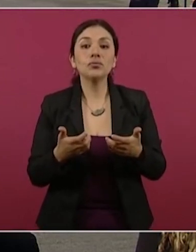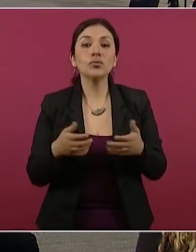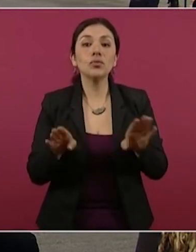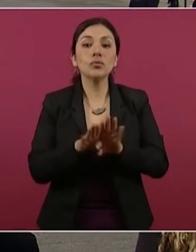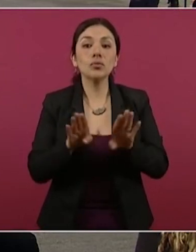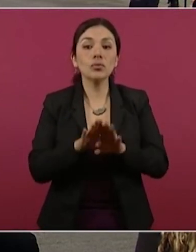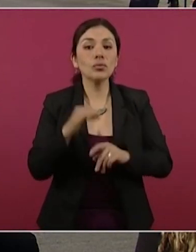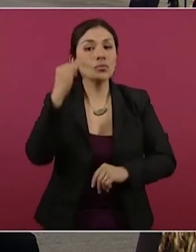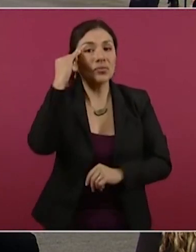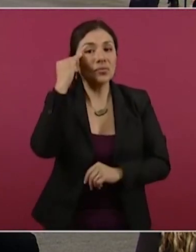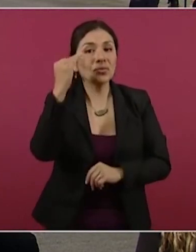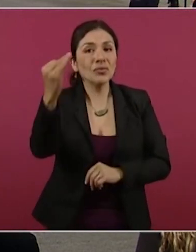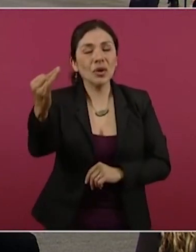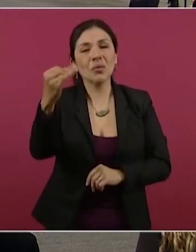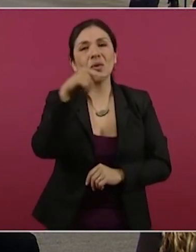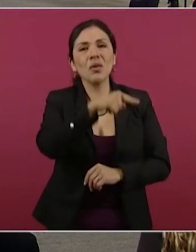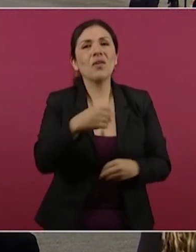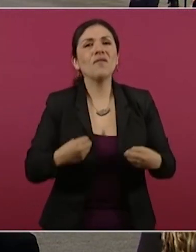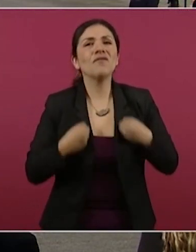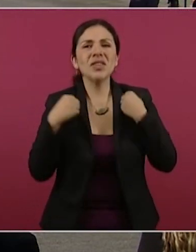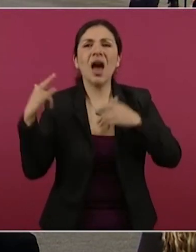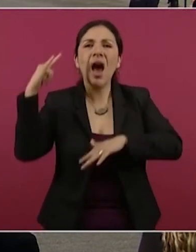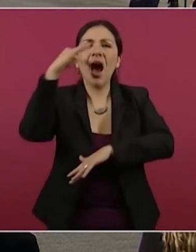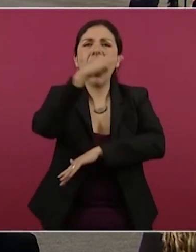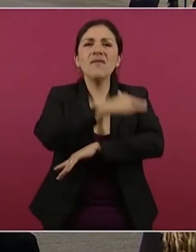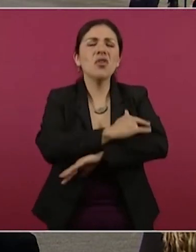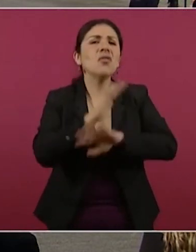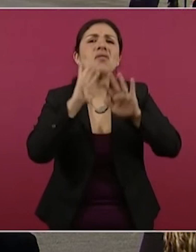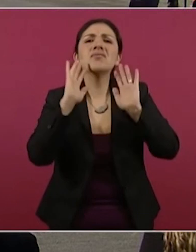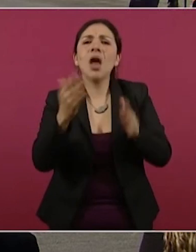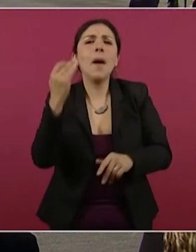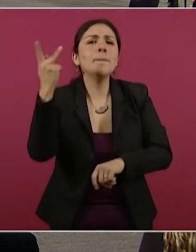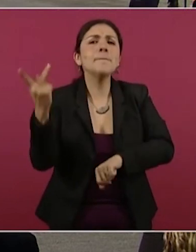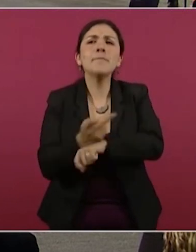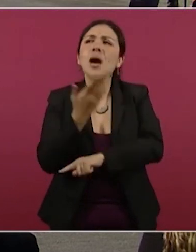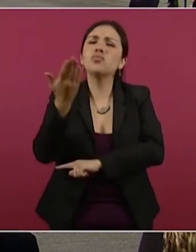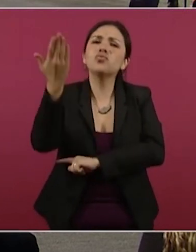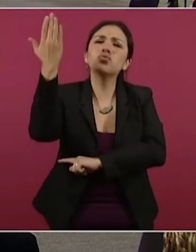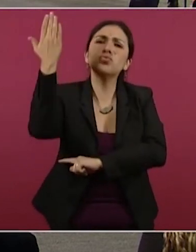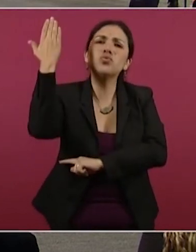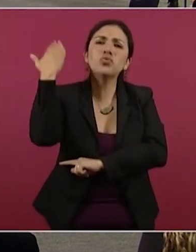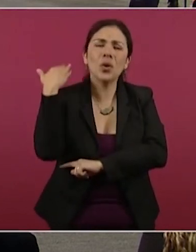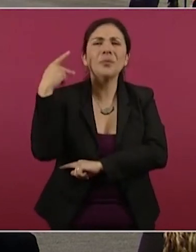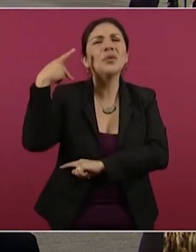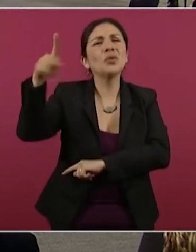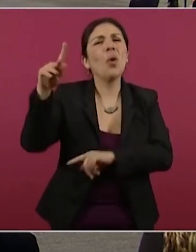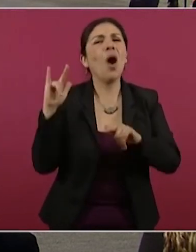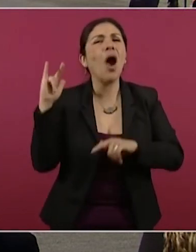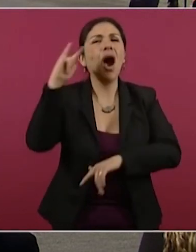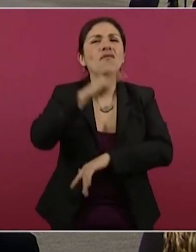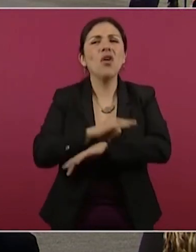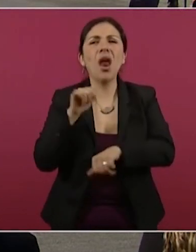tiempo de vida útil del avión de Argentina,